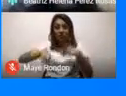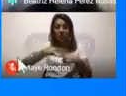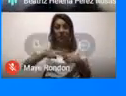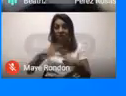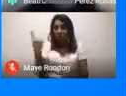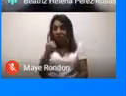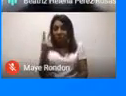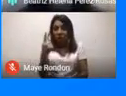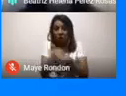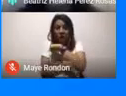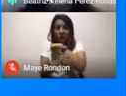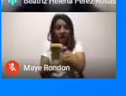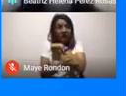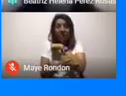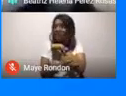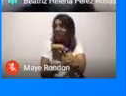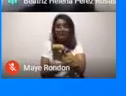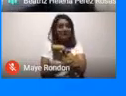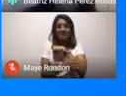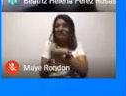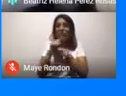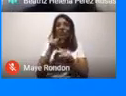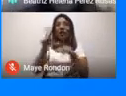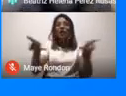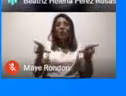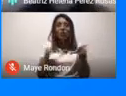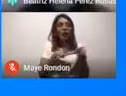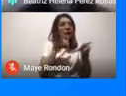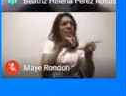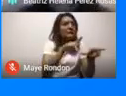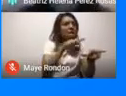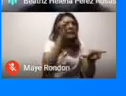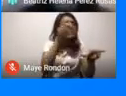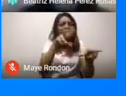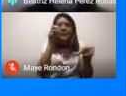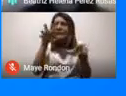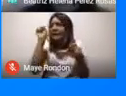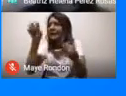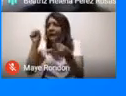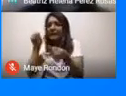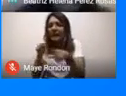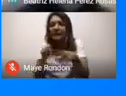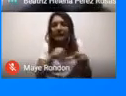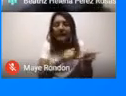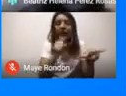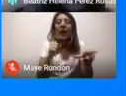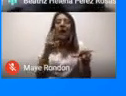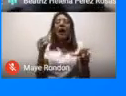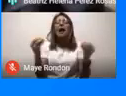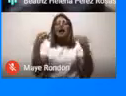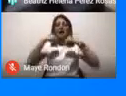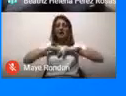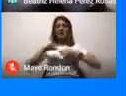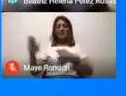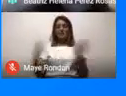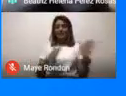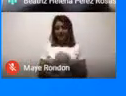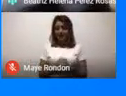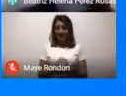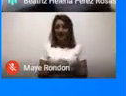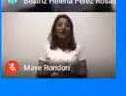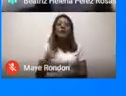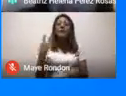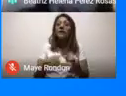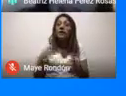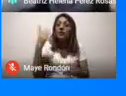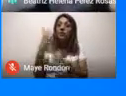solamente ir de paseo, hay que ir a reconocer atractivos, eso sí es verdad, hay que ir a conocer para poder planificar, pero lo que hay detrás es un